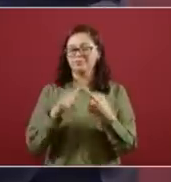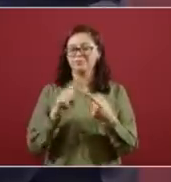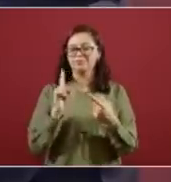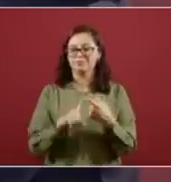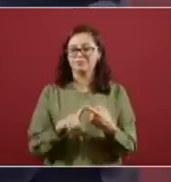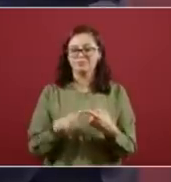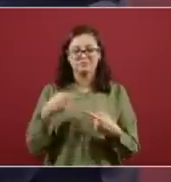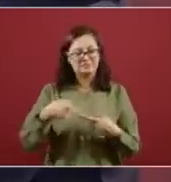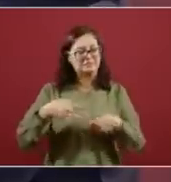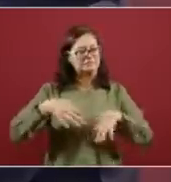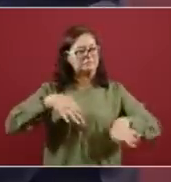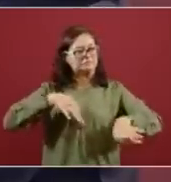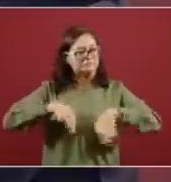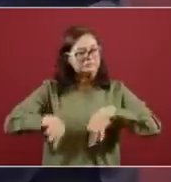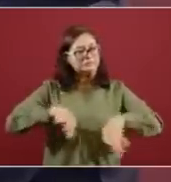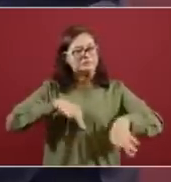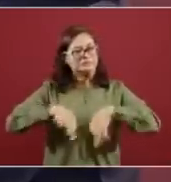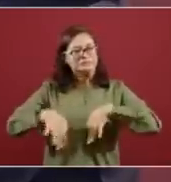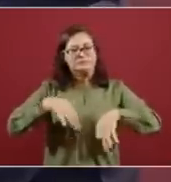sobreexplotación